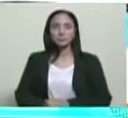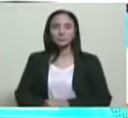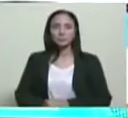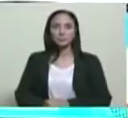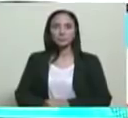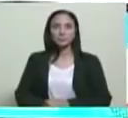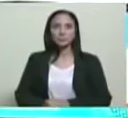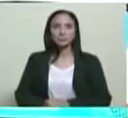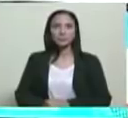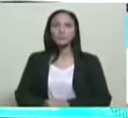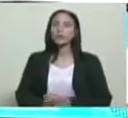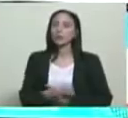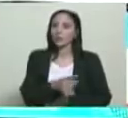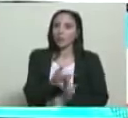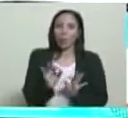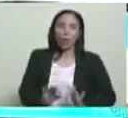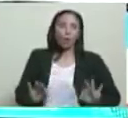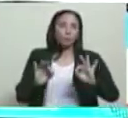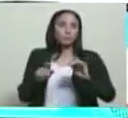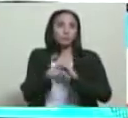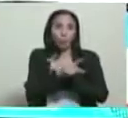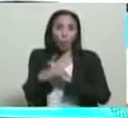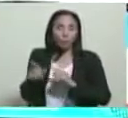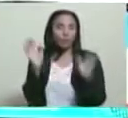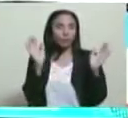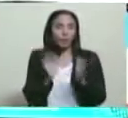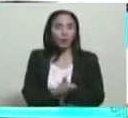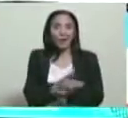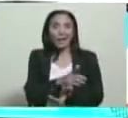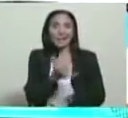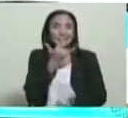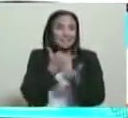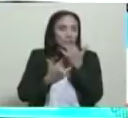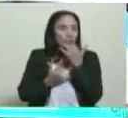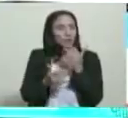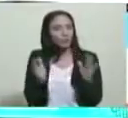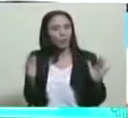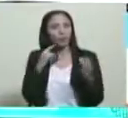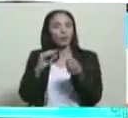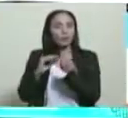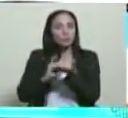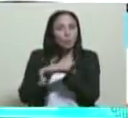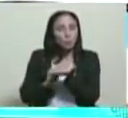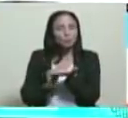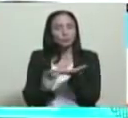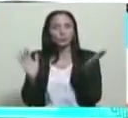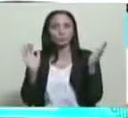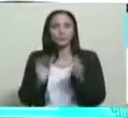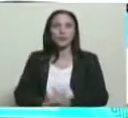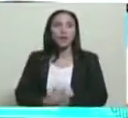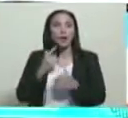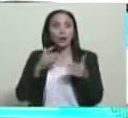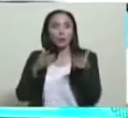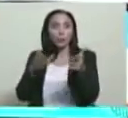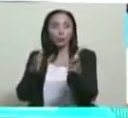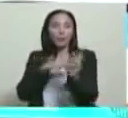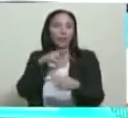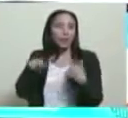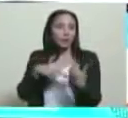Bueno, no, nadie va a tapar nada. Lo mal hecho está mal hecho y hay que rectificarlo. Solo una revolución